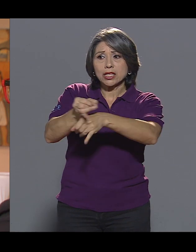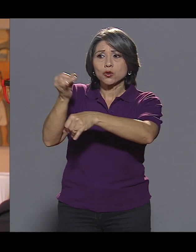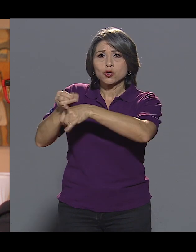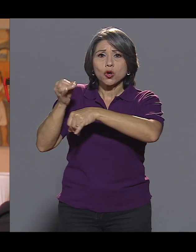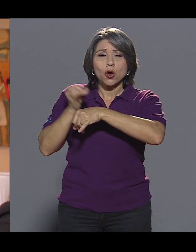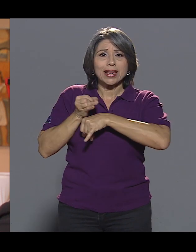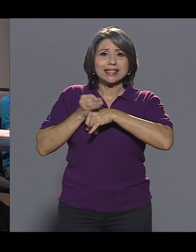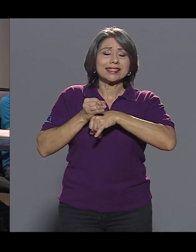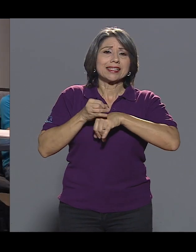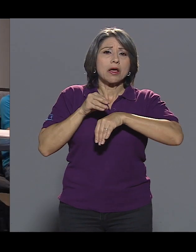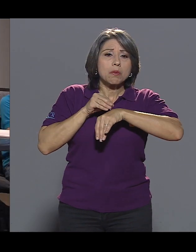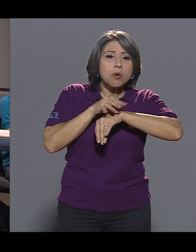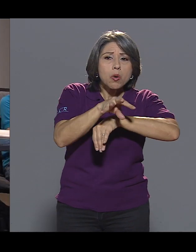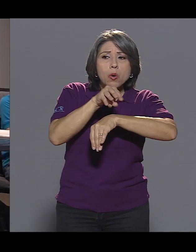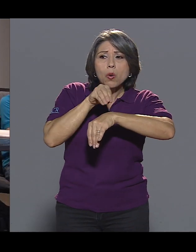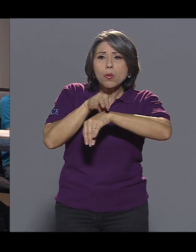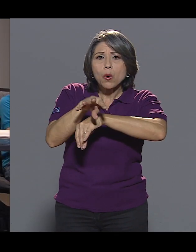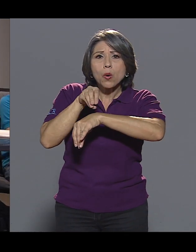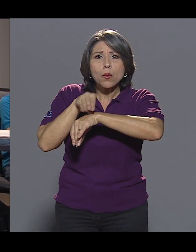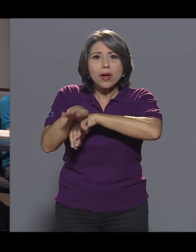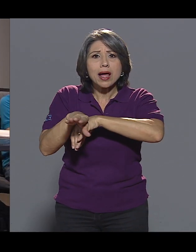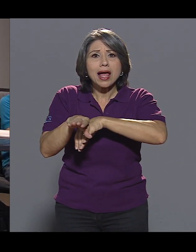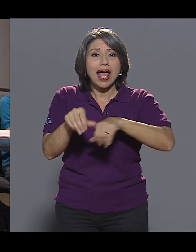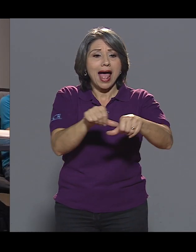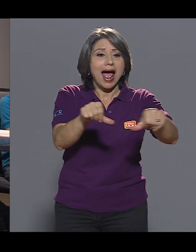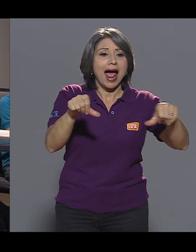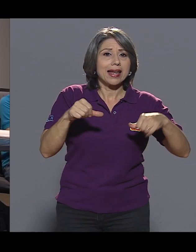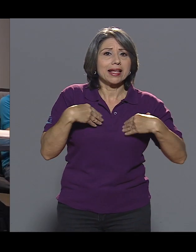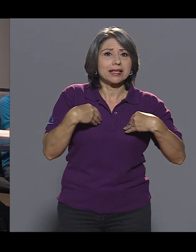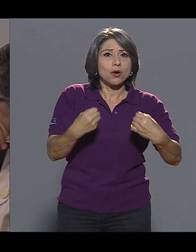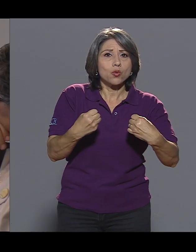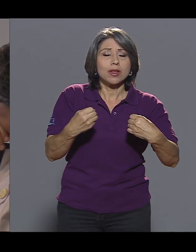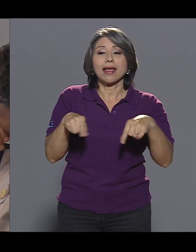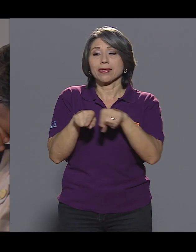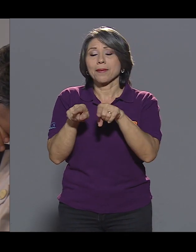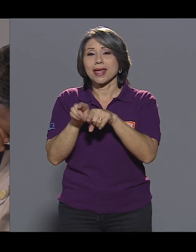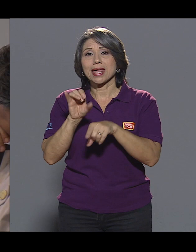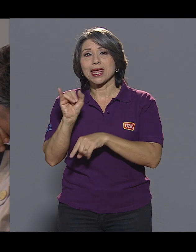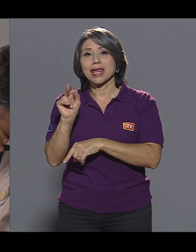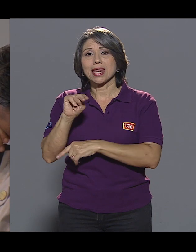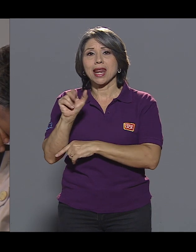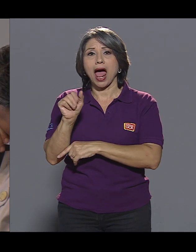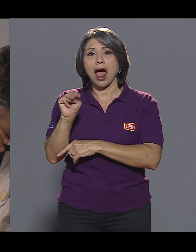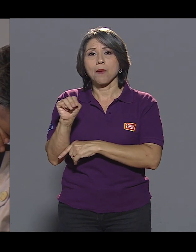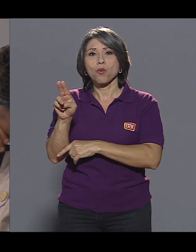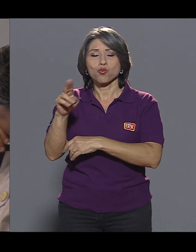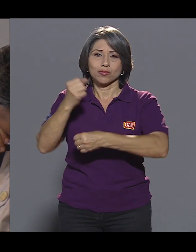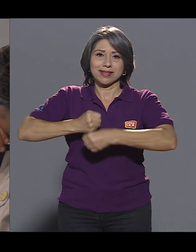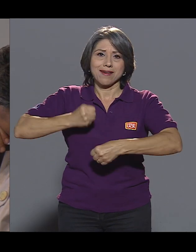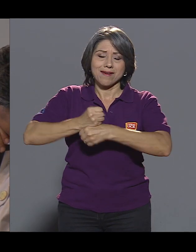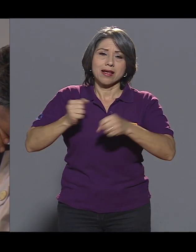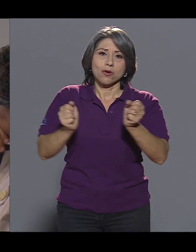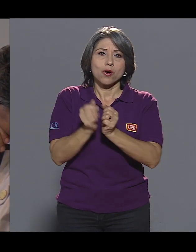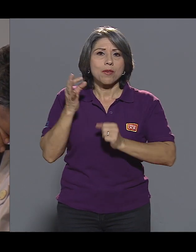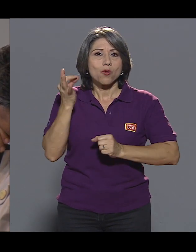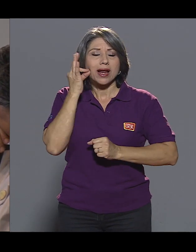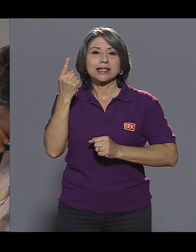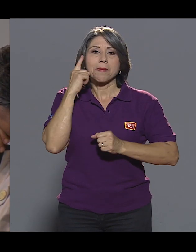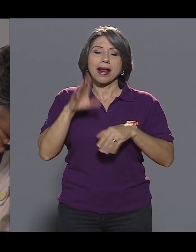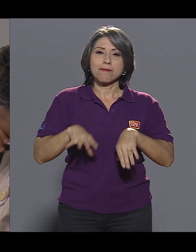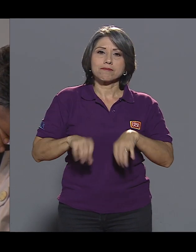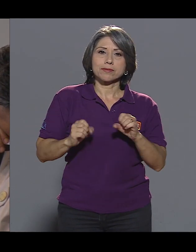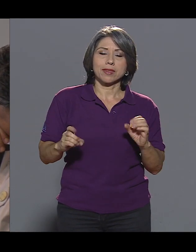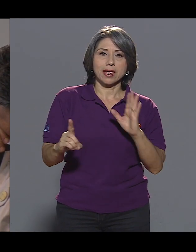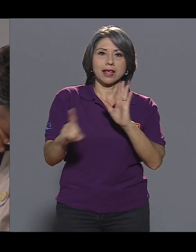sector salud, en el mismo INAMU, para trabajar con las mujeres en la promoción precisamente de sus derechos. Este